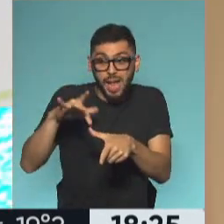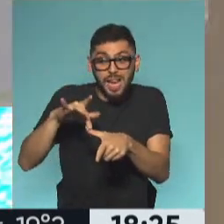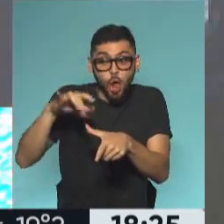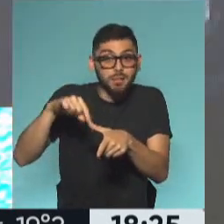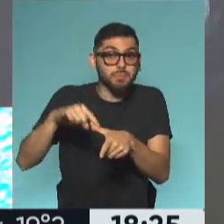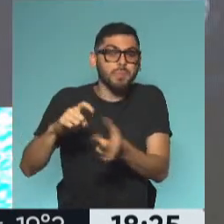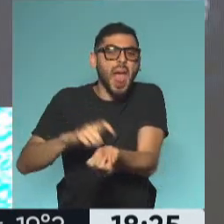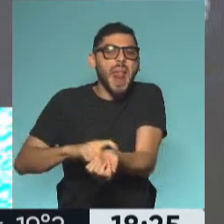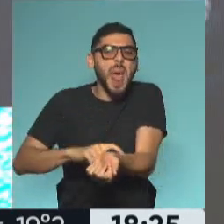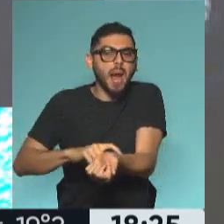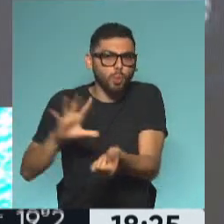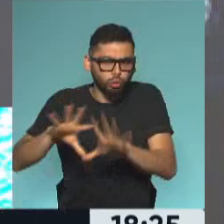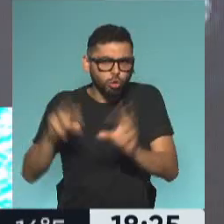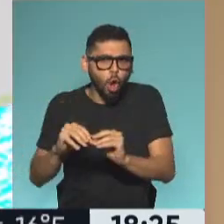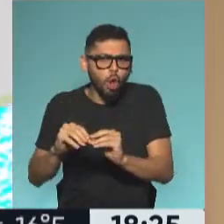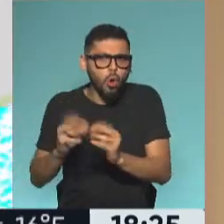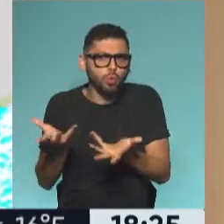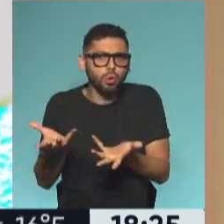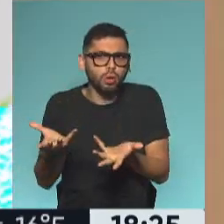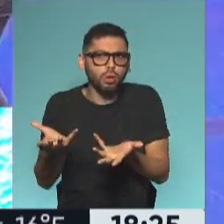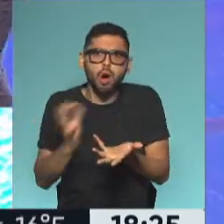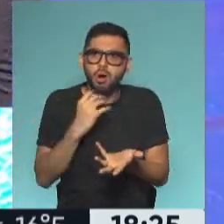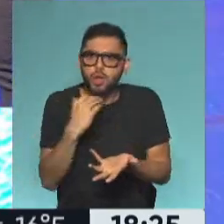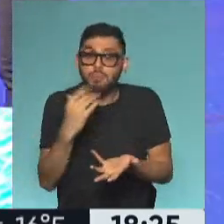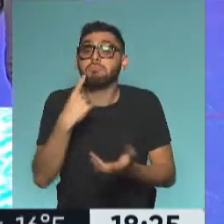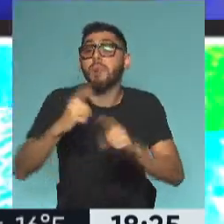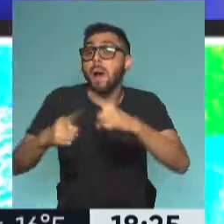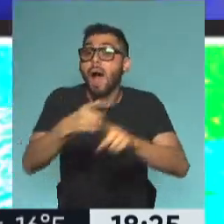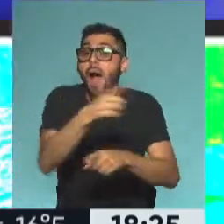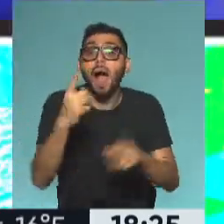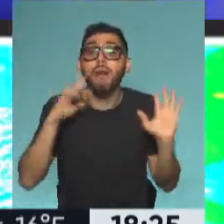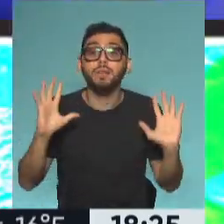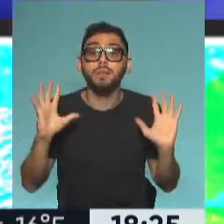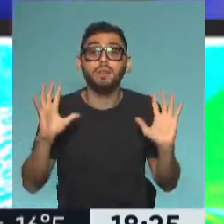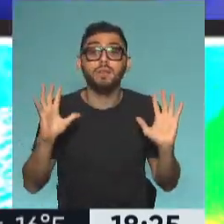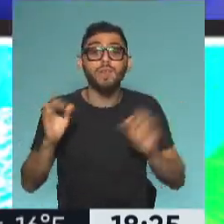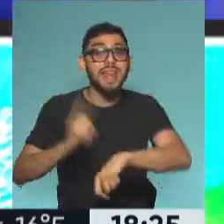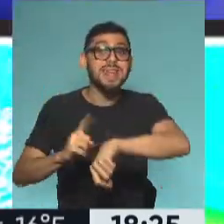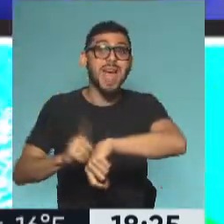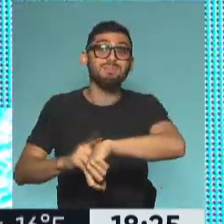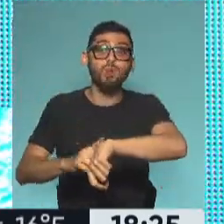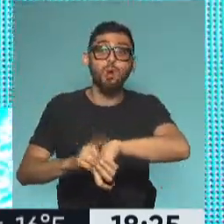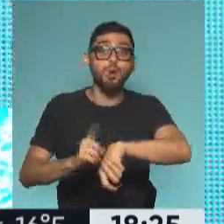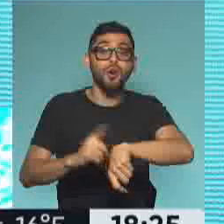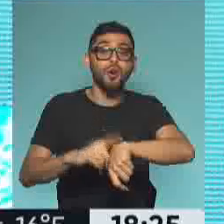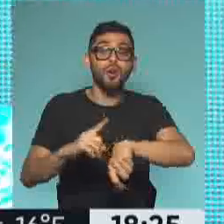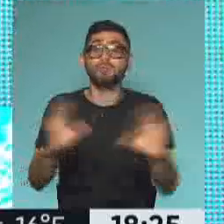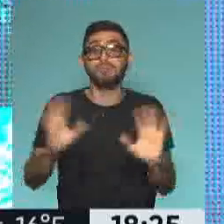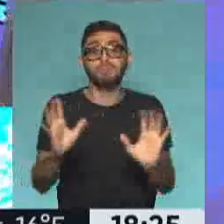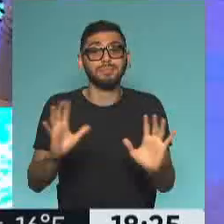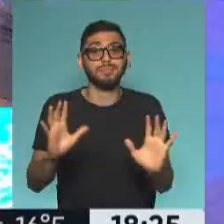del clítoris. O no sé, pero antes de decirlo. Debátalo con su equipo. A ver, ¿qué dice mi equipo? El tiempo, chicos, el tiempo. Falso, falso, falso. No,